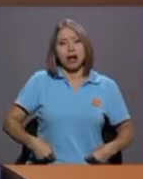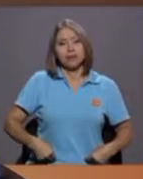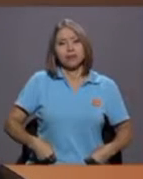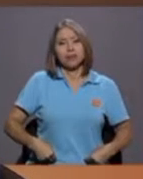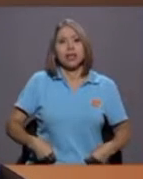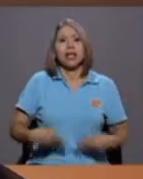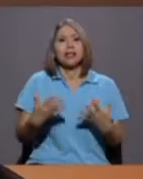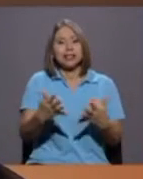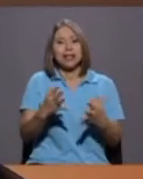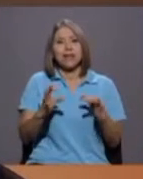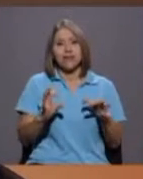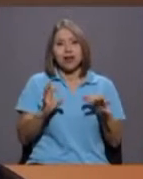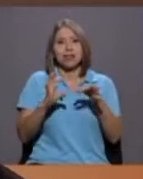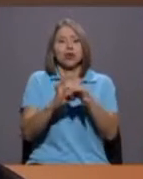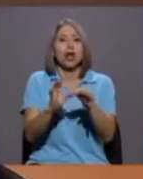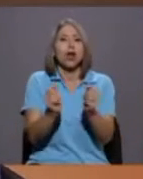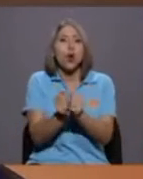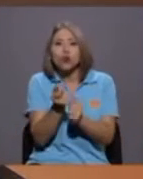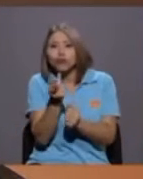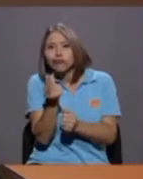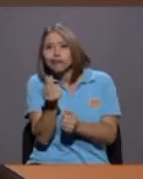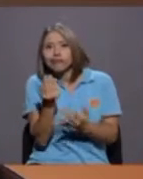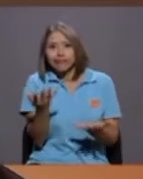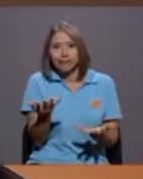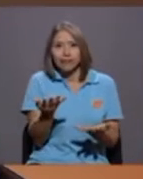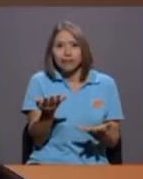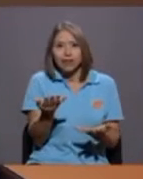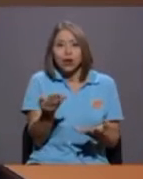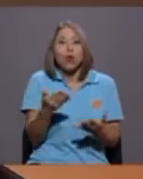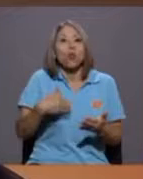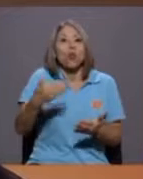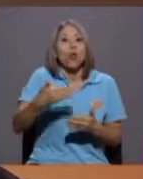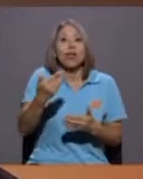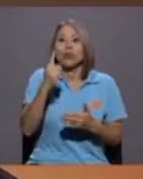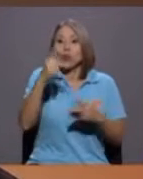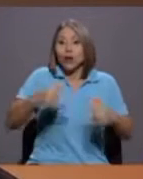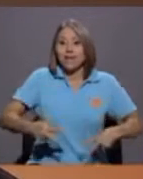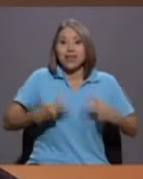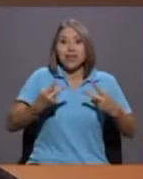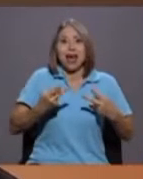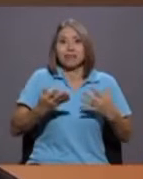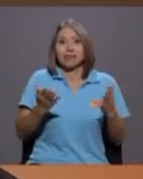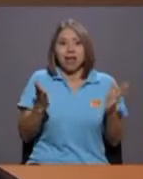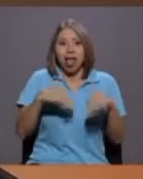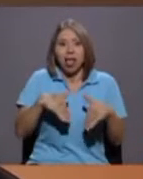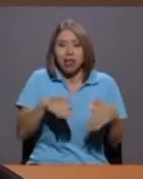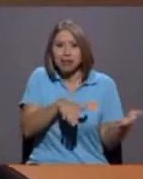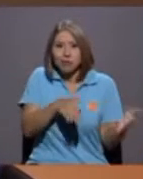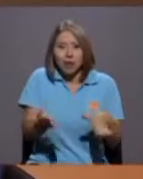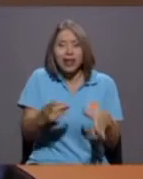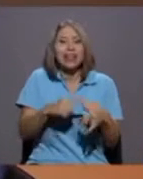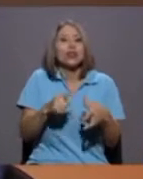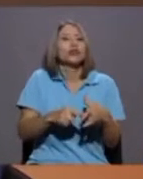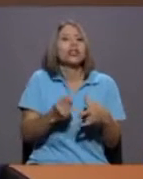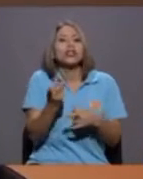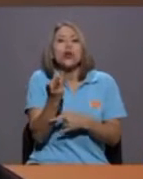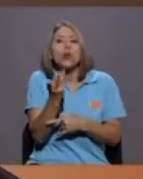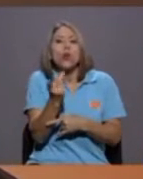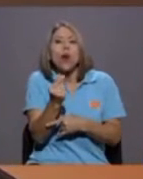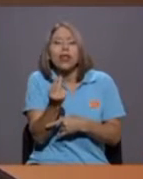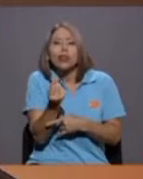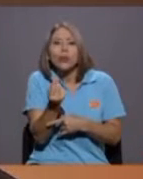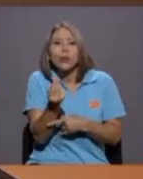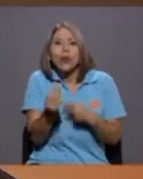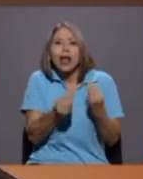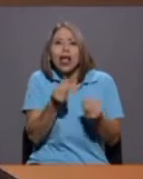del producto que se deja generar cuando se pierde una vida. De ahí que se estima el efecto de